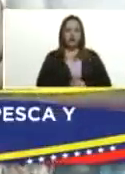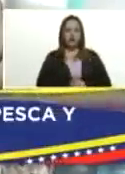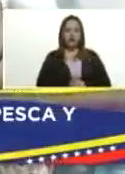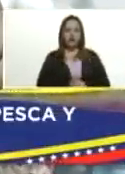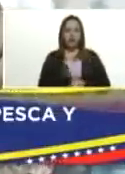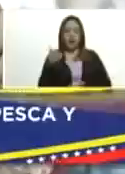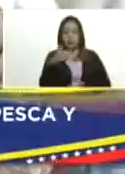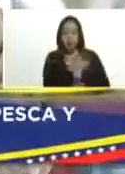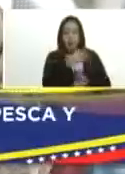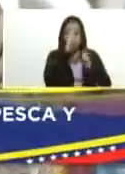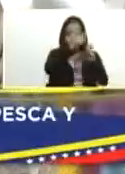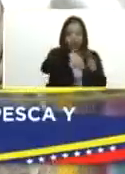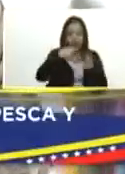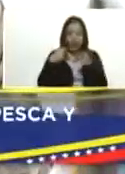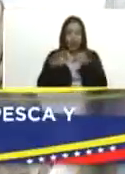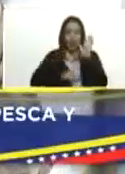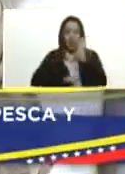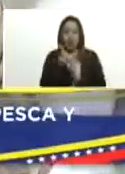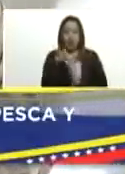de pesca y acuicultura?